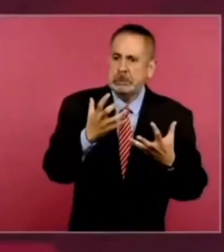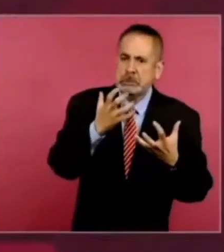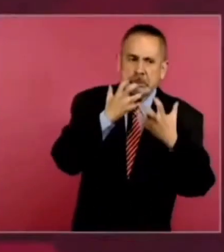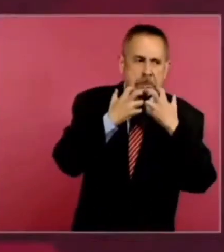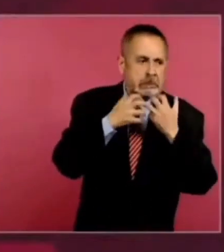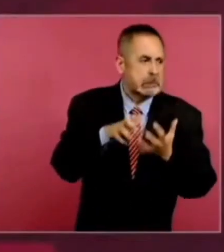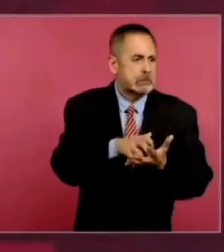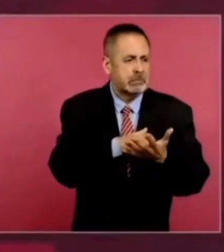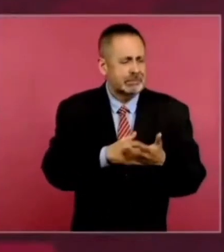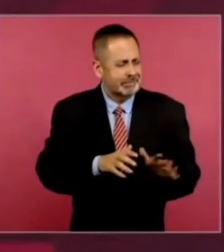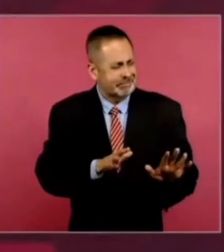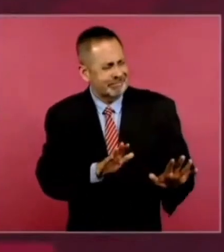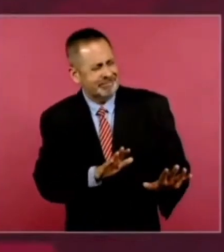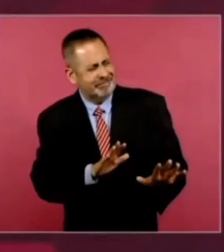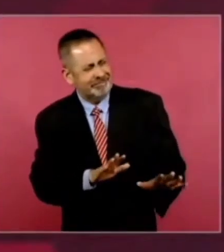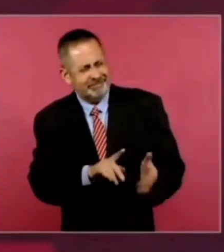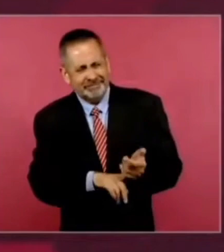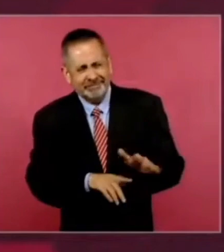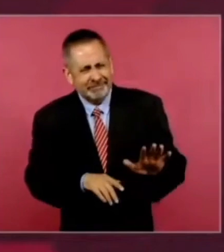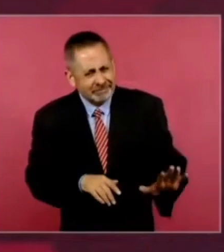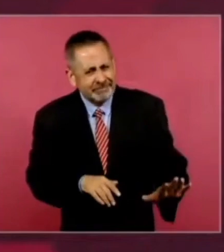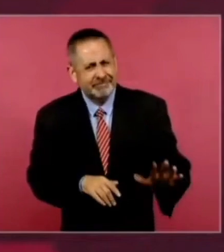que se tranquilicen, que